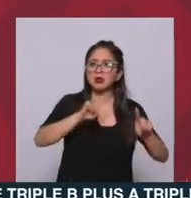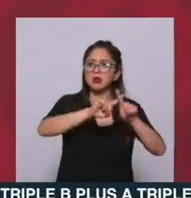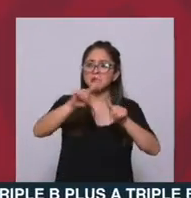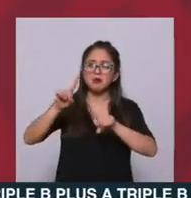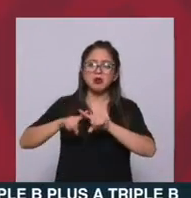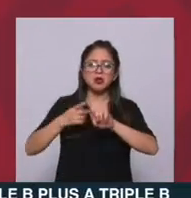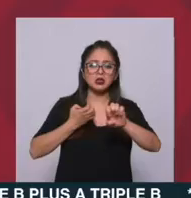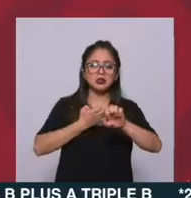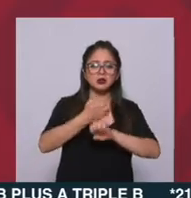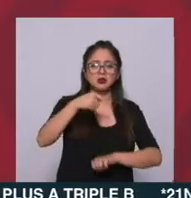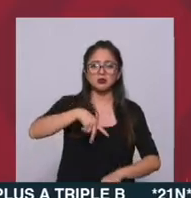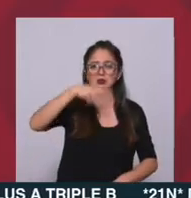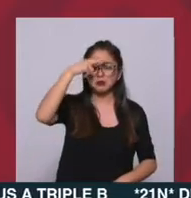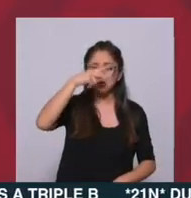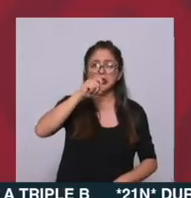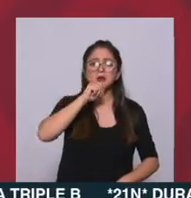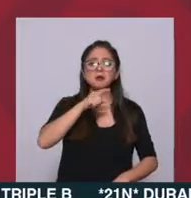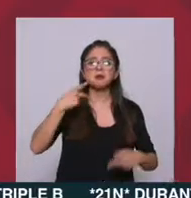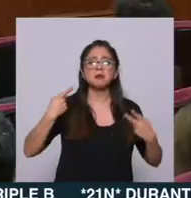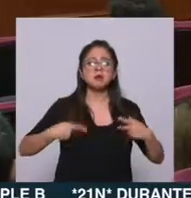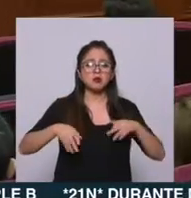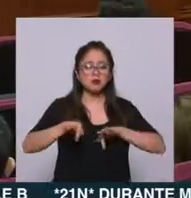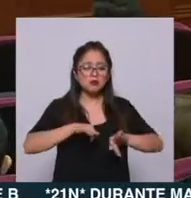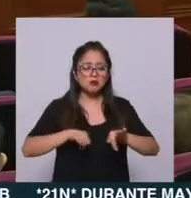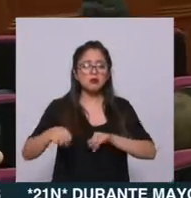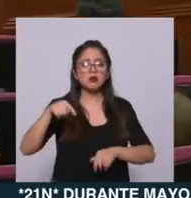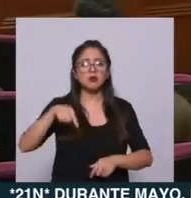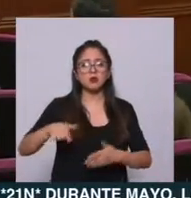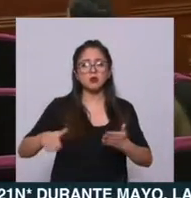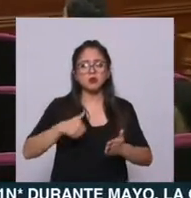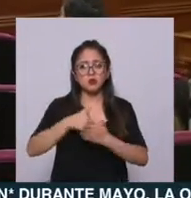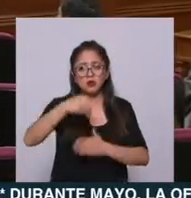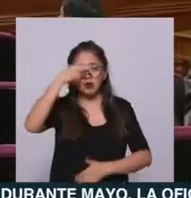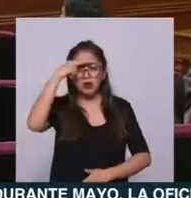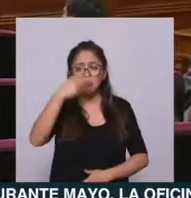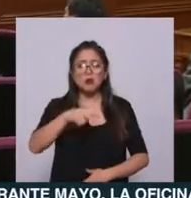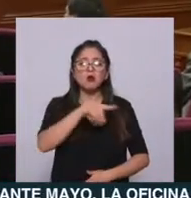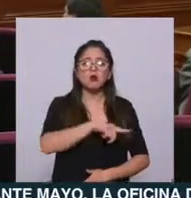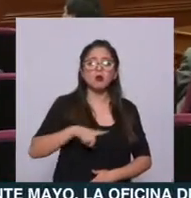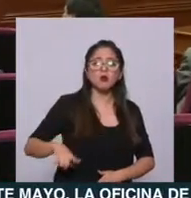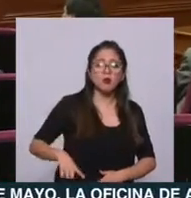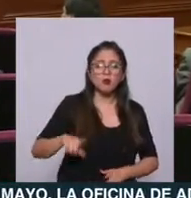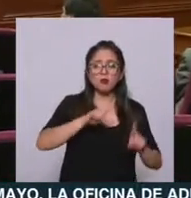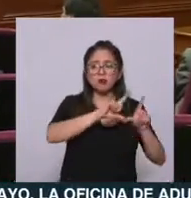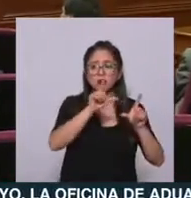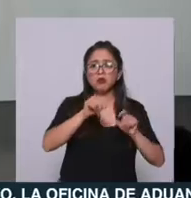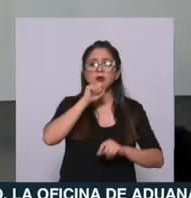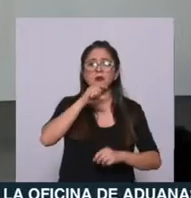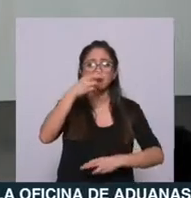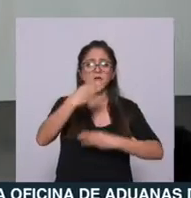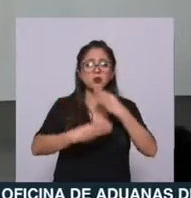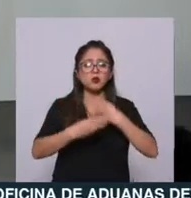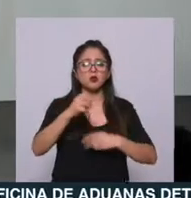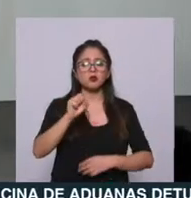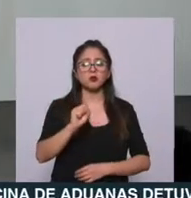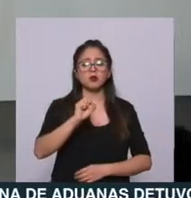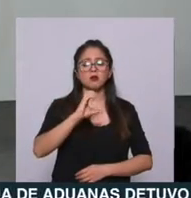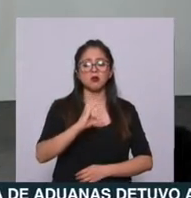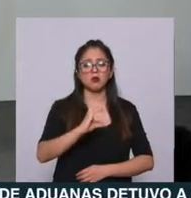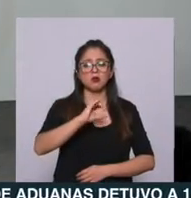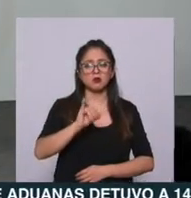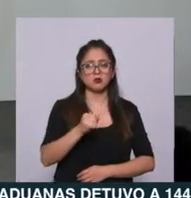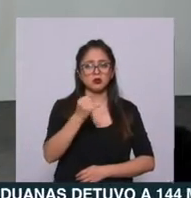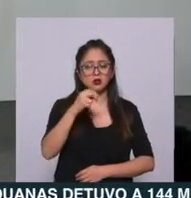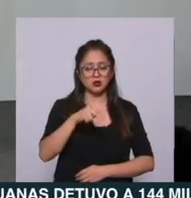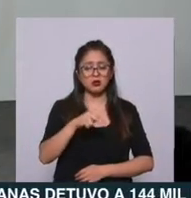del país, a legisladores locales y federales y también a ministros de la Suprema Corte de Justicia de la Nación. Asimismo, anunció